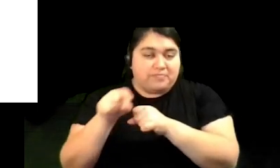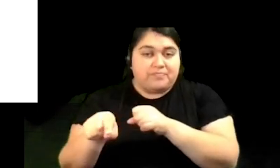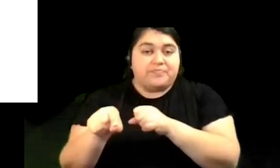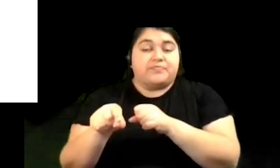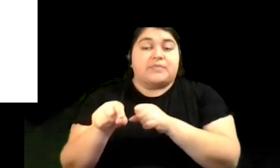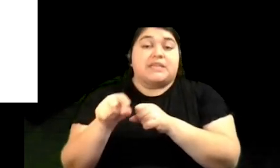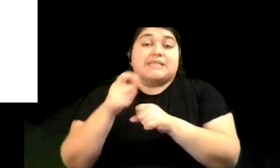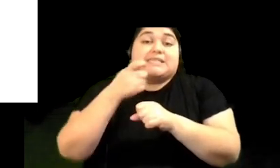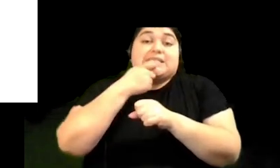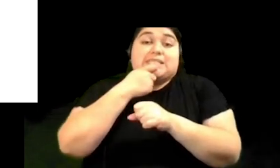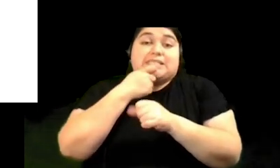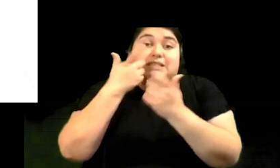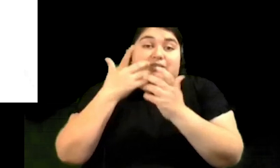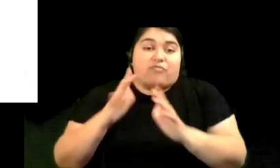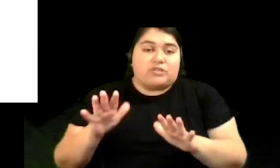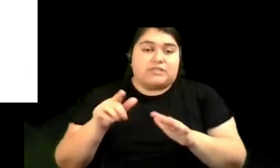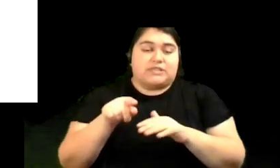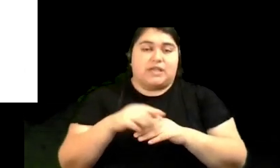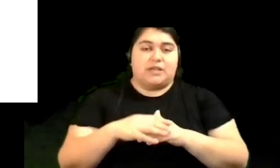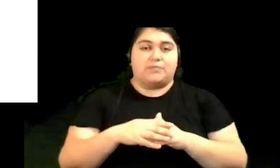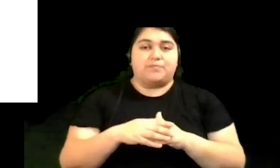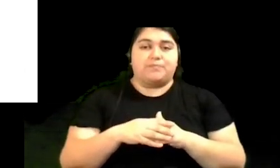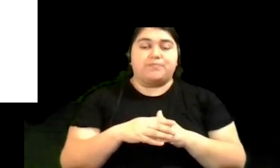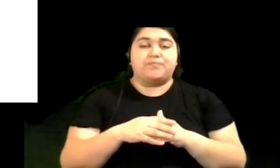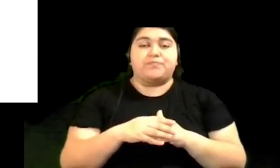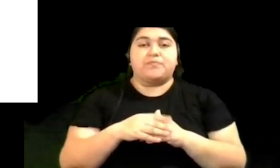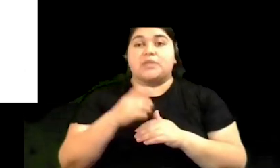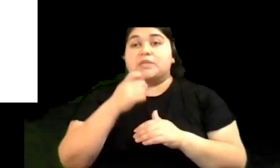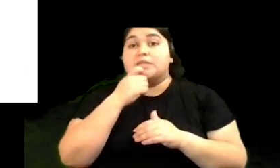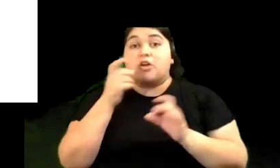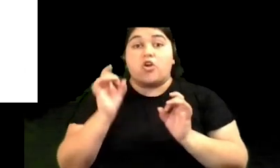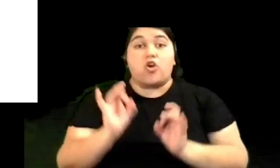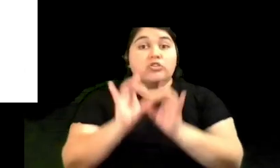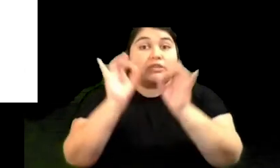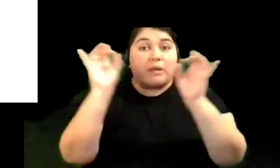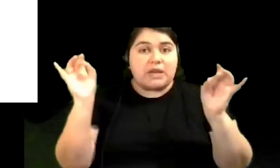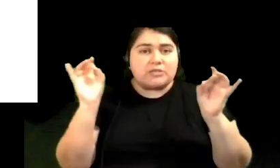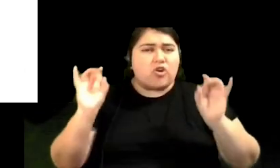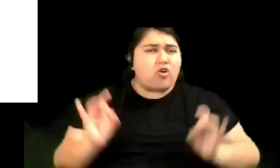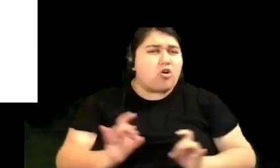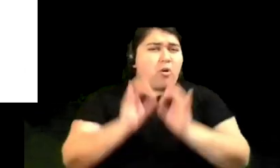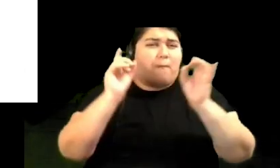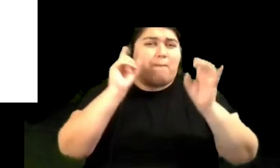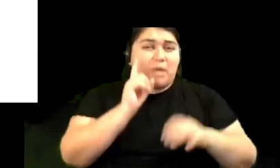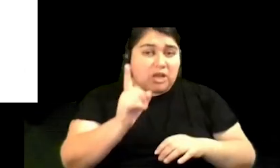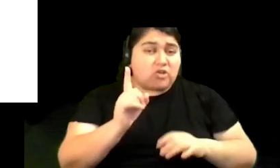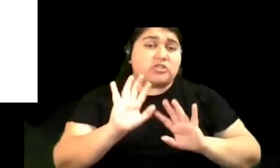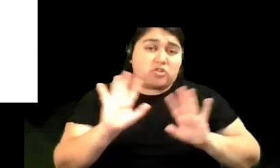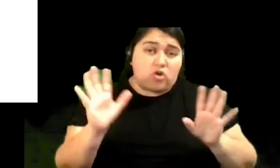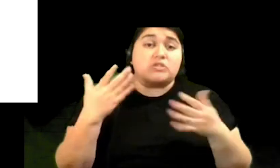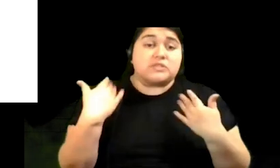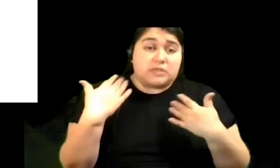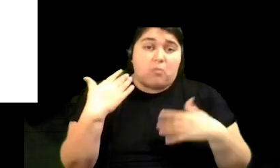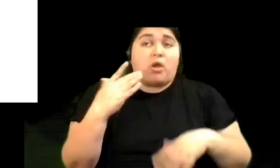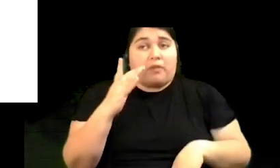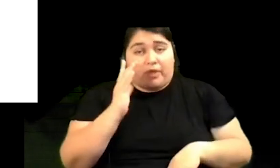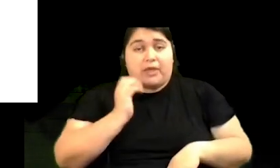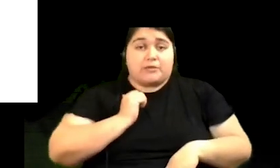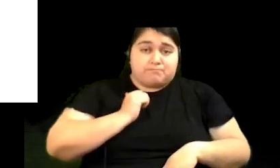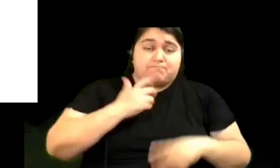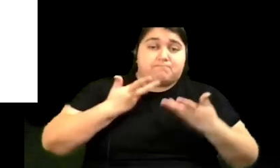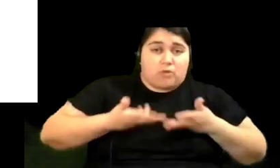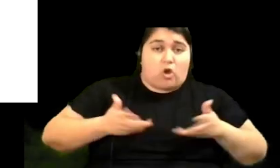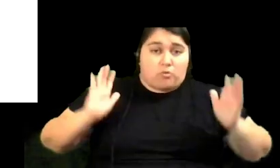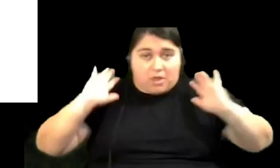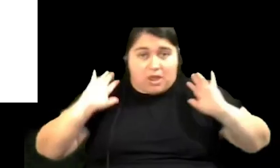va a tratar de que haya una contaminación tolerable. O sea, se va a fijar una contaminación, pero la misma va